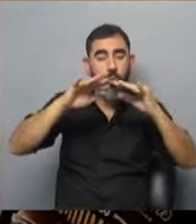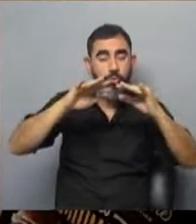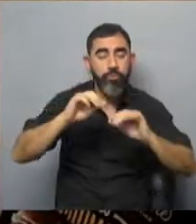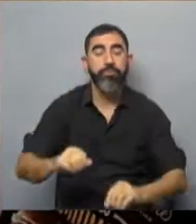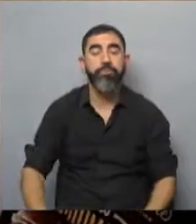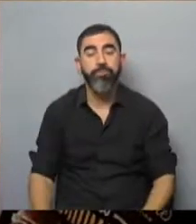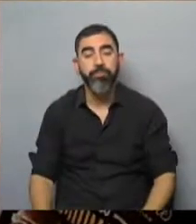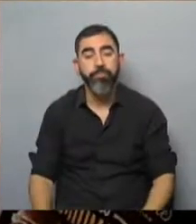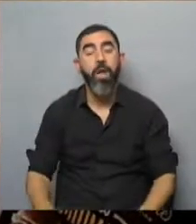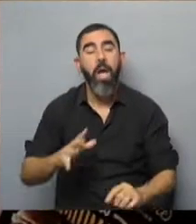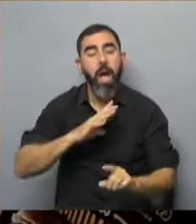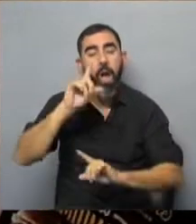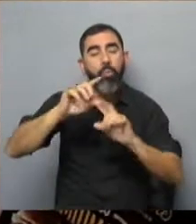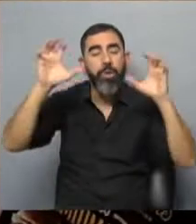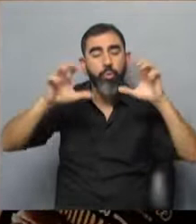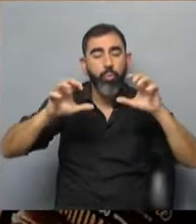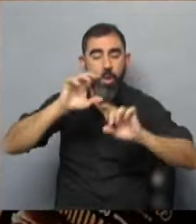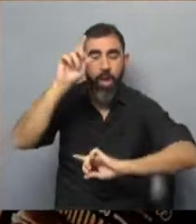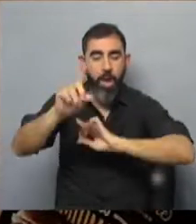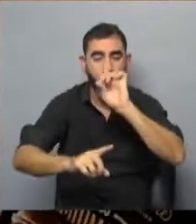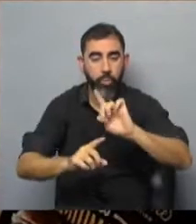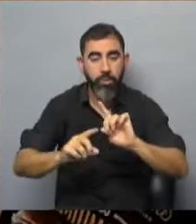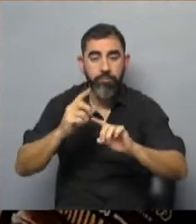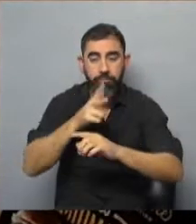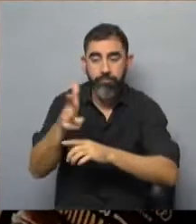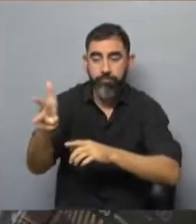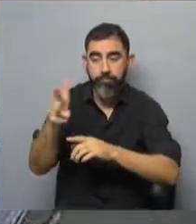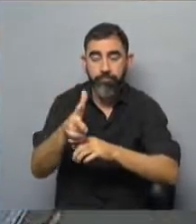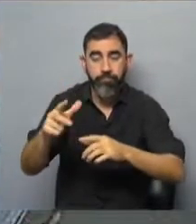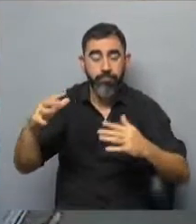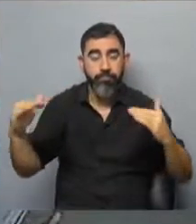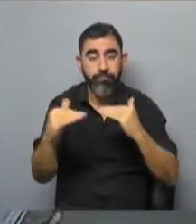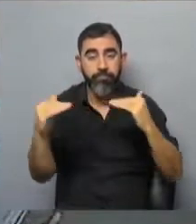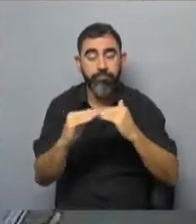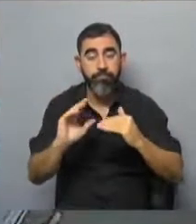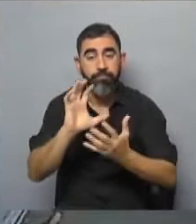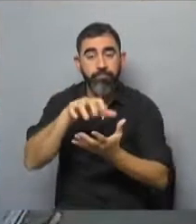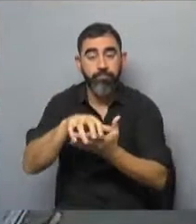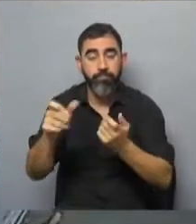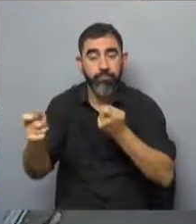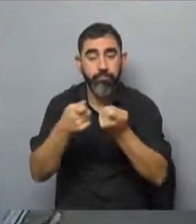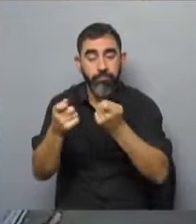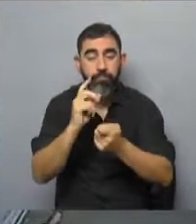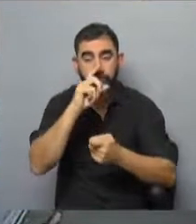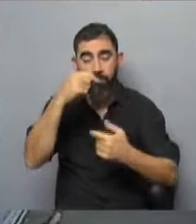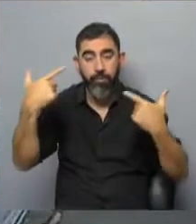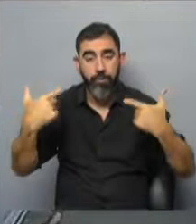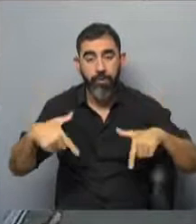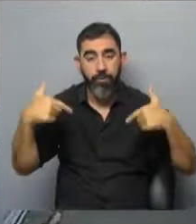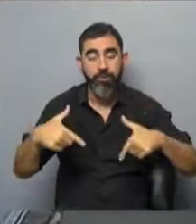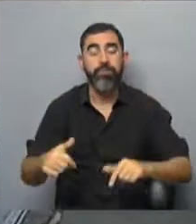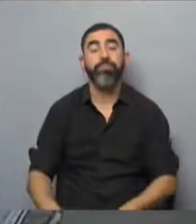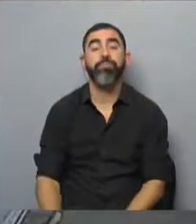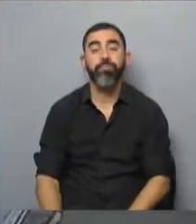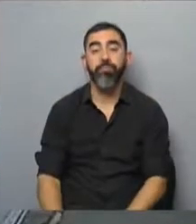de cubierto y precipitaciones aisladas. Estamos viendo, como lo hacemos siempre hasta ahora, algunas de las cámaras del Centro de Gestión de Movilidad de